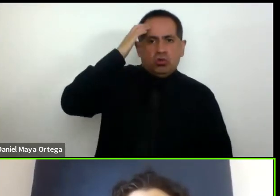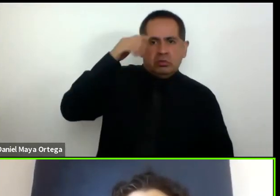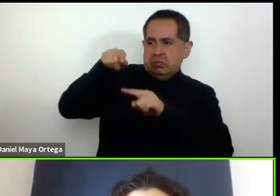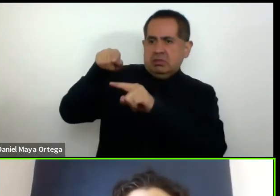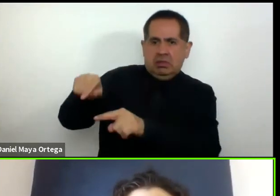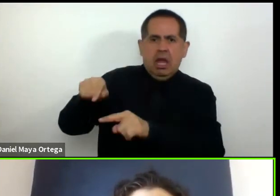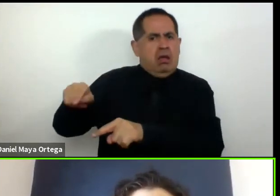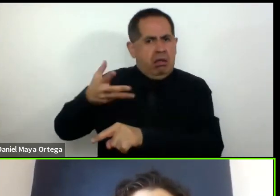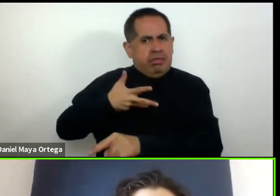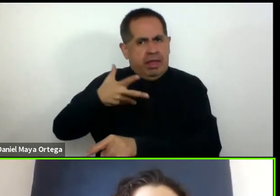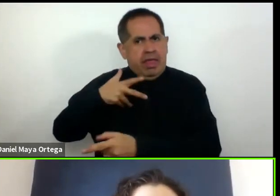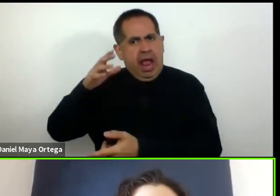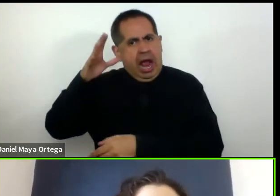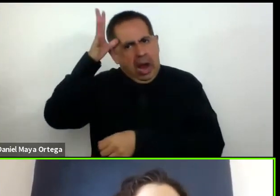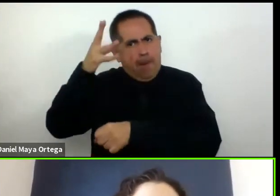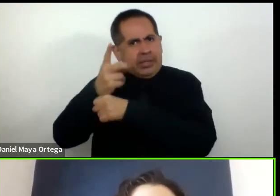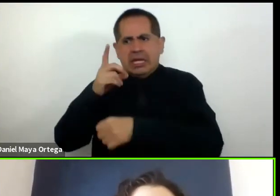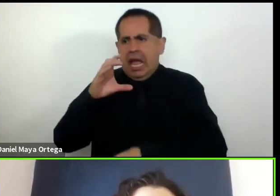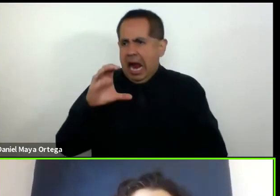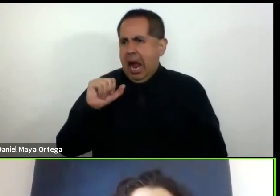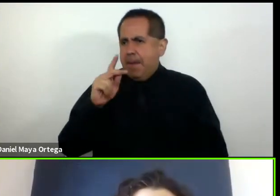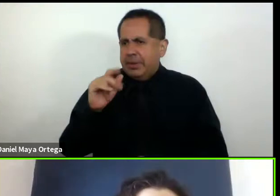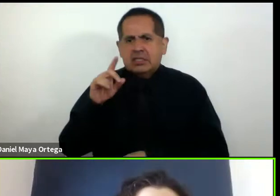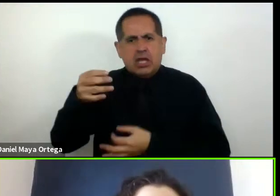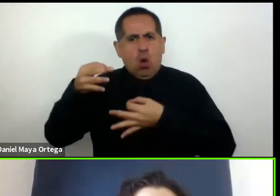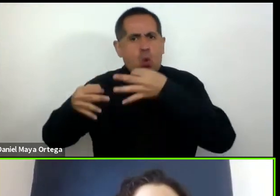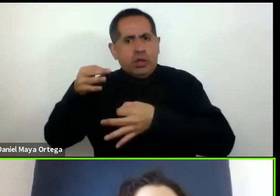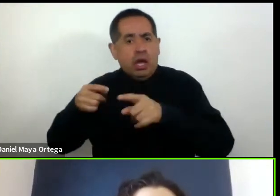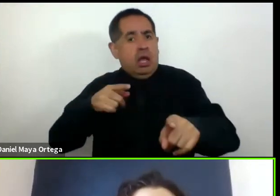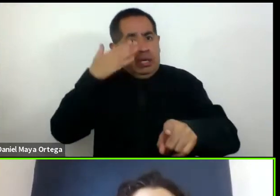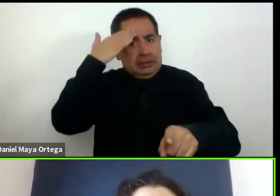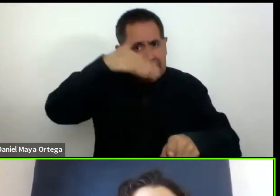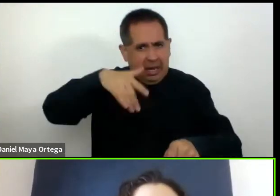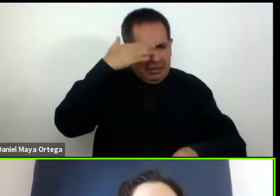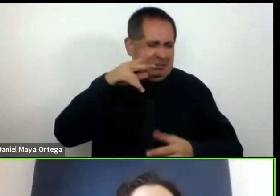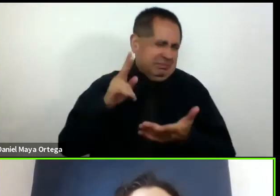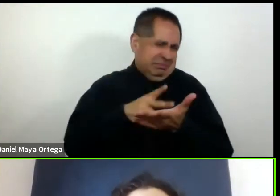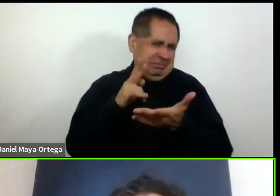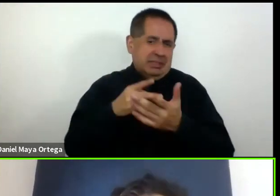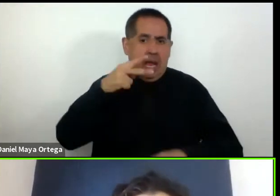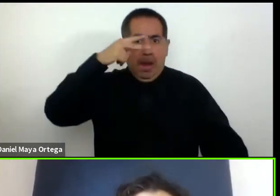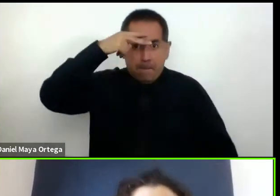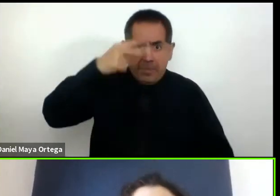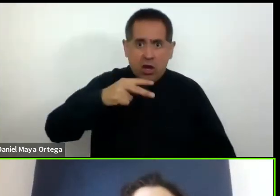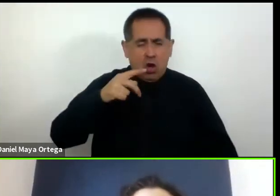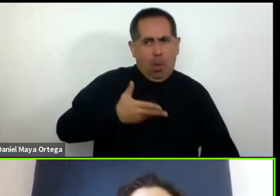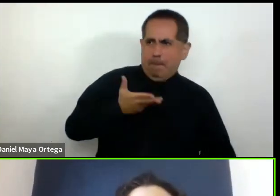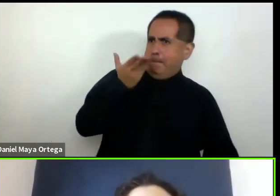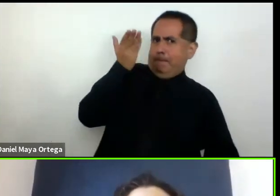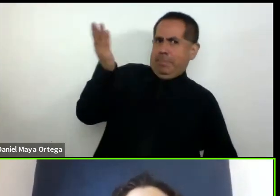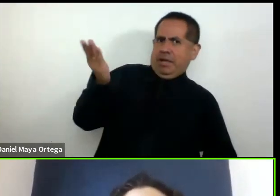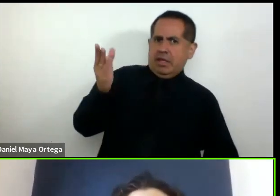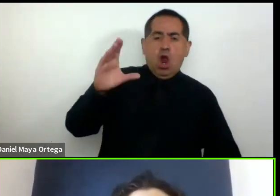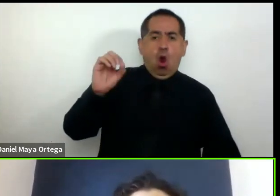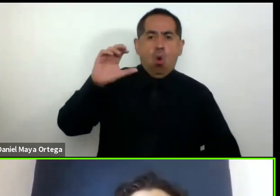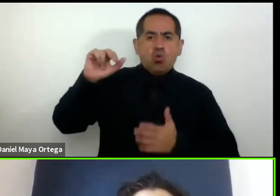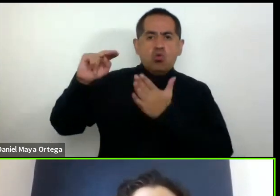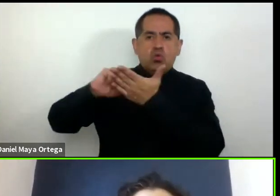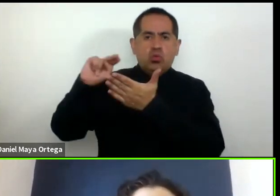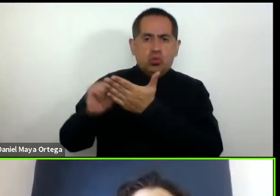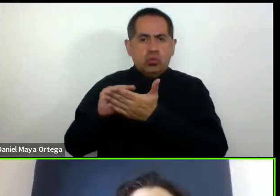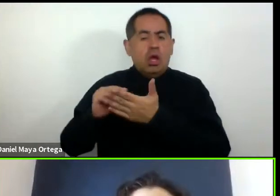las personas con discapacidad. México fue, ustedes lo saben, se ha dicho muchas veces, el Estado que promovió la Convención. A 12 años de